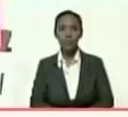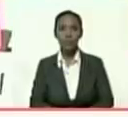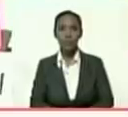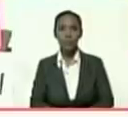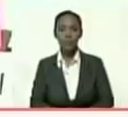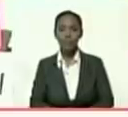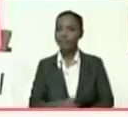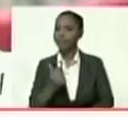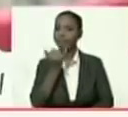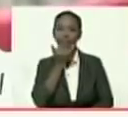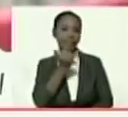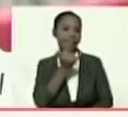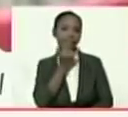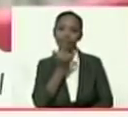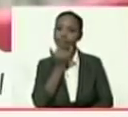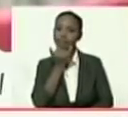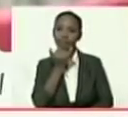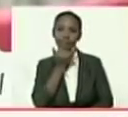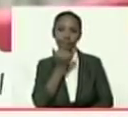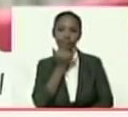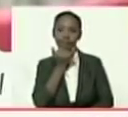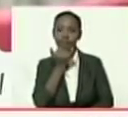Se equivocaron, evidentemente.